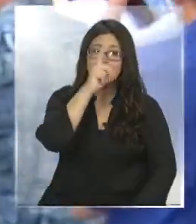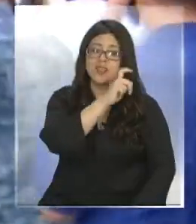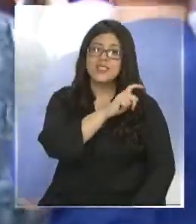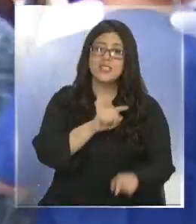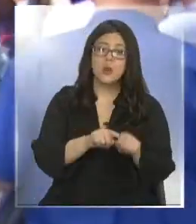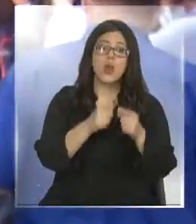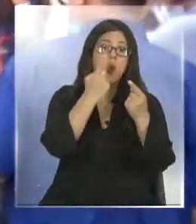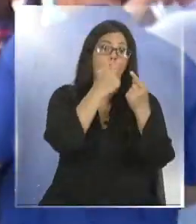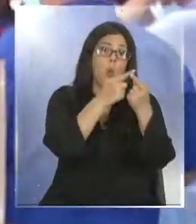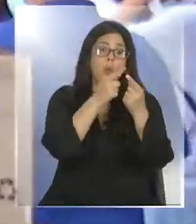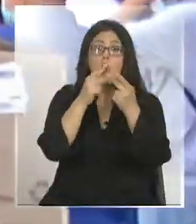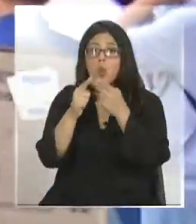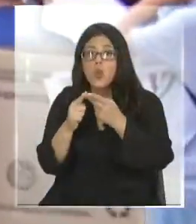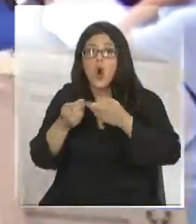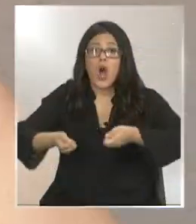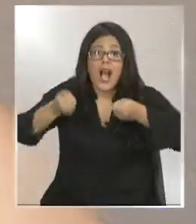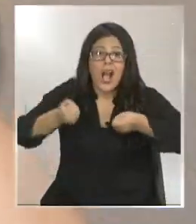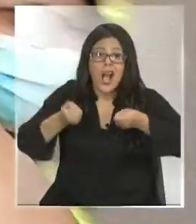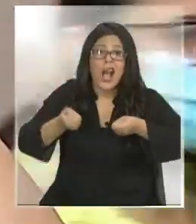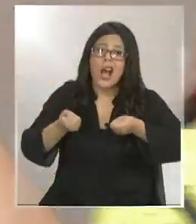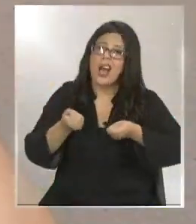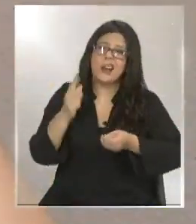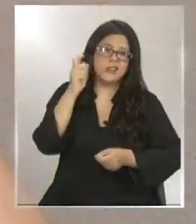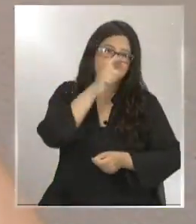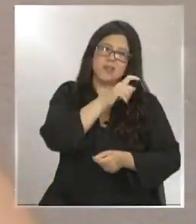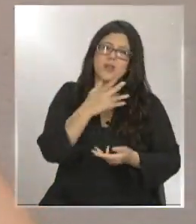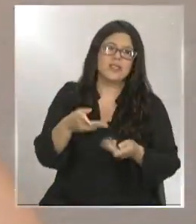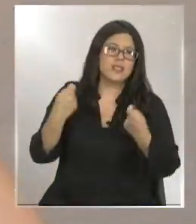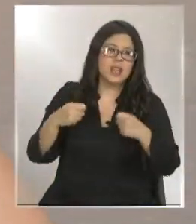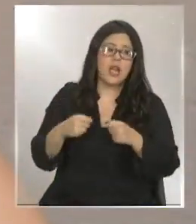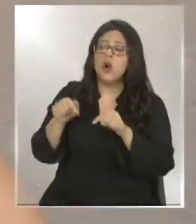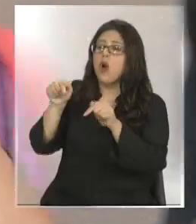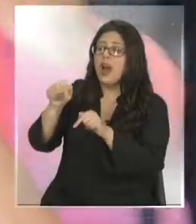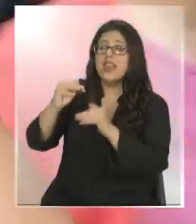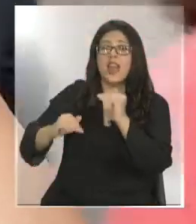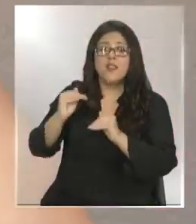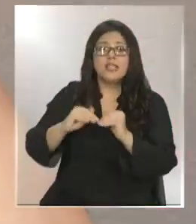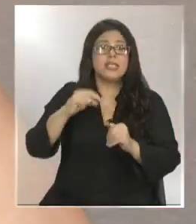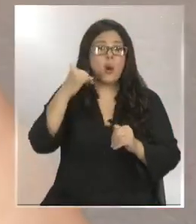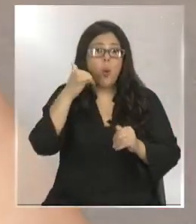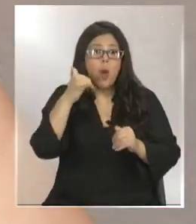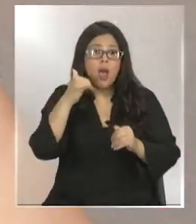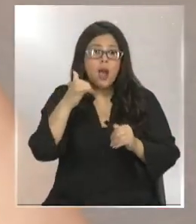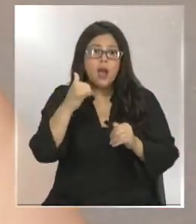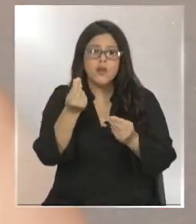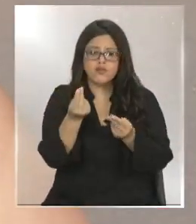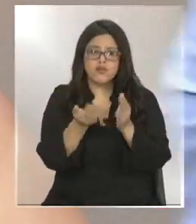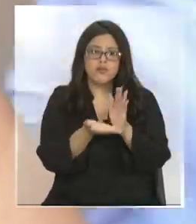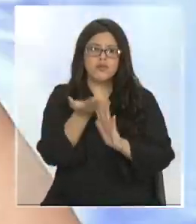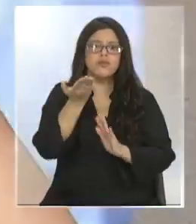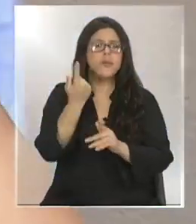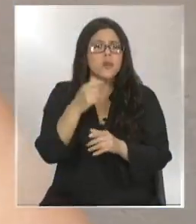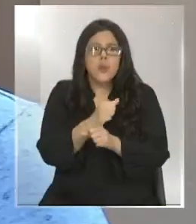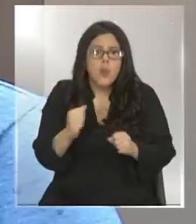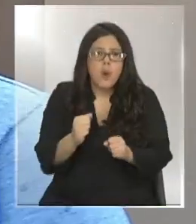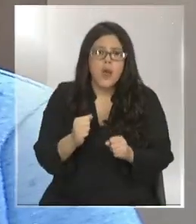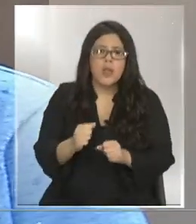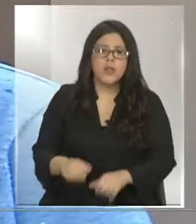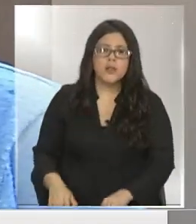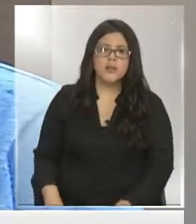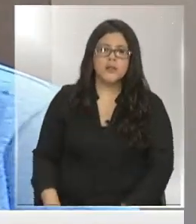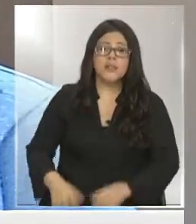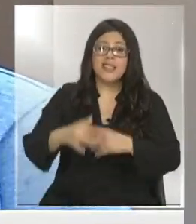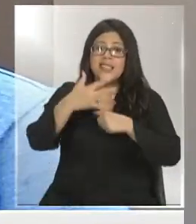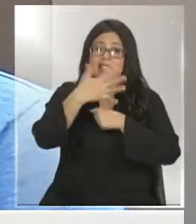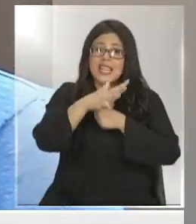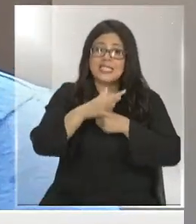gas en la casa porque sale caro, sale muy caro. Cuando yo compro el gas dice que se varía los días jueves, es cuando sube. Encuentro que no puede ser. El de 15